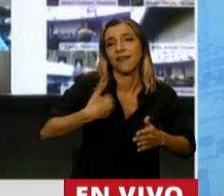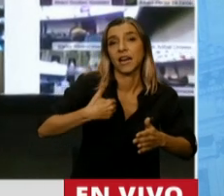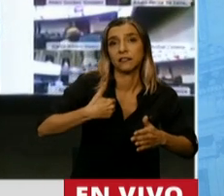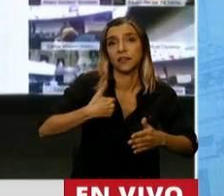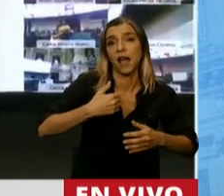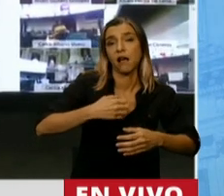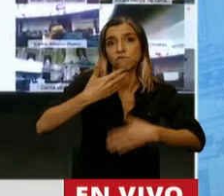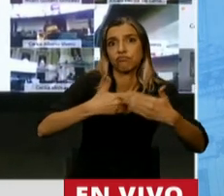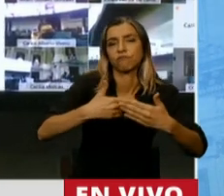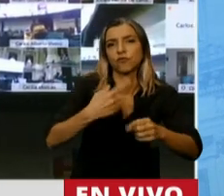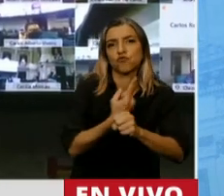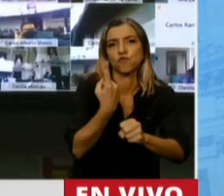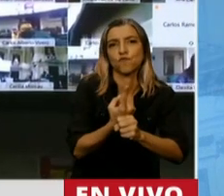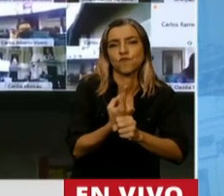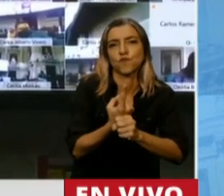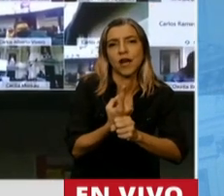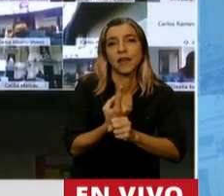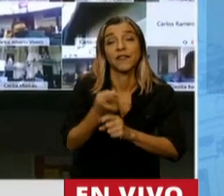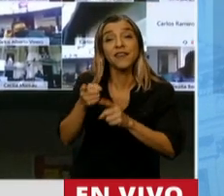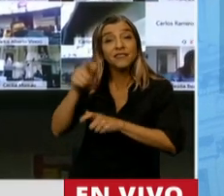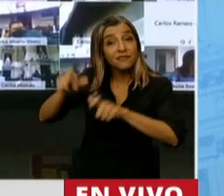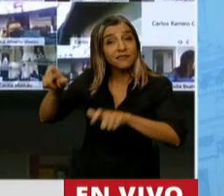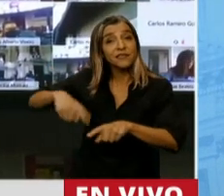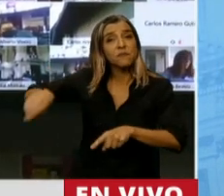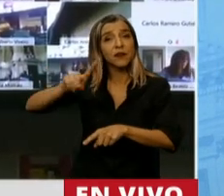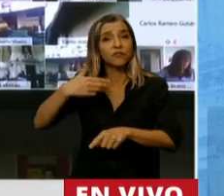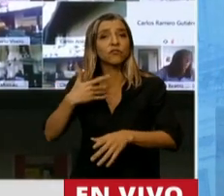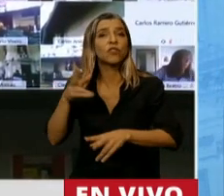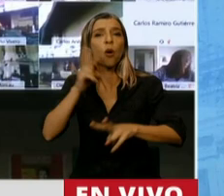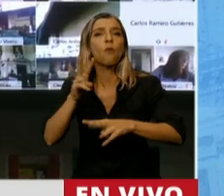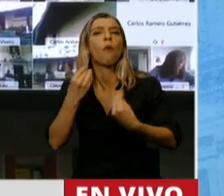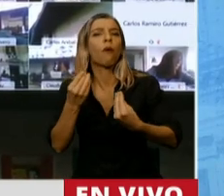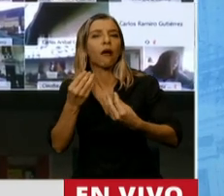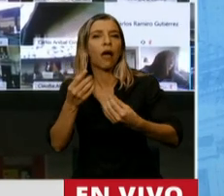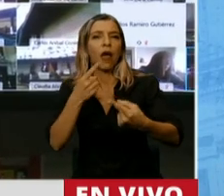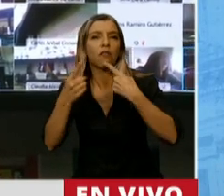Argentina. Son los que impiden el famoso diálogo.